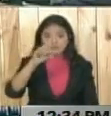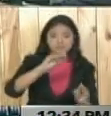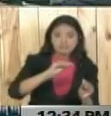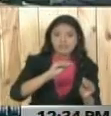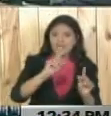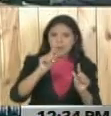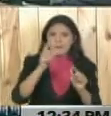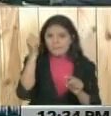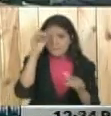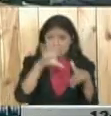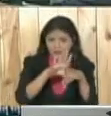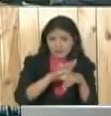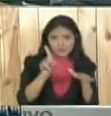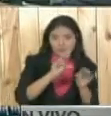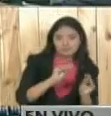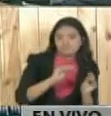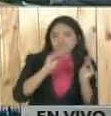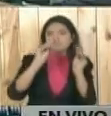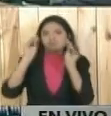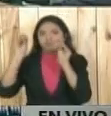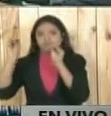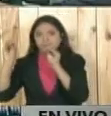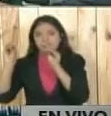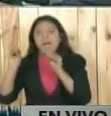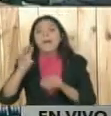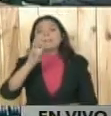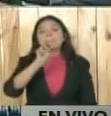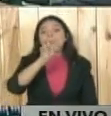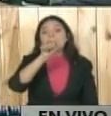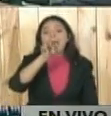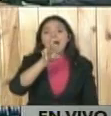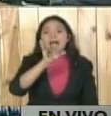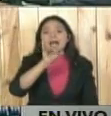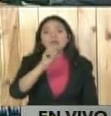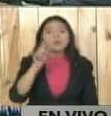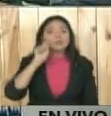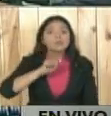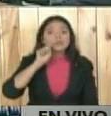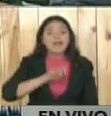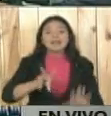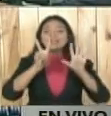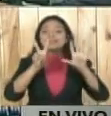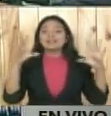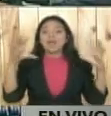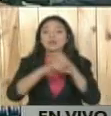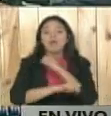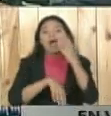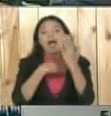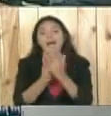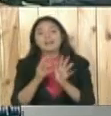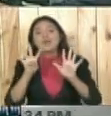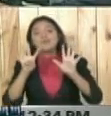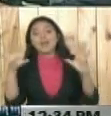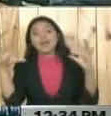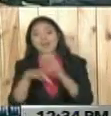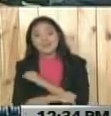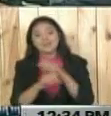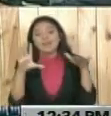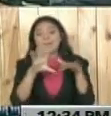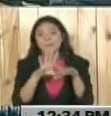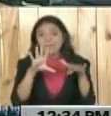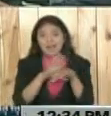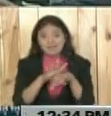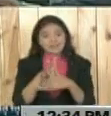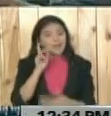a ocupar don Mario Silva, con lojilla, de 7 de la noche a 9 de la noche todos los martes.